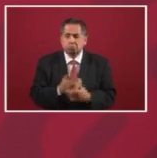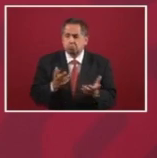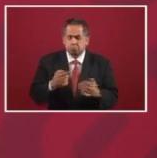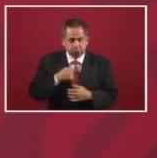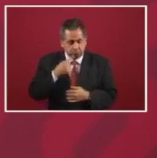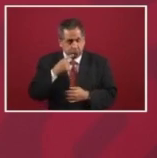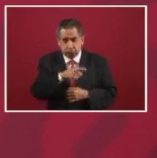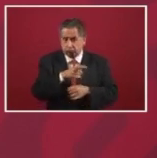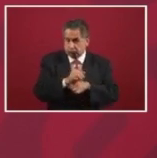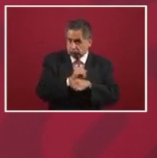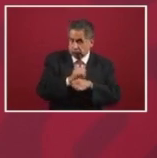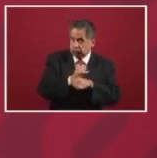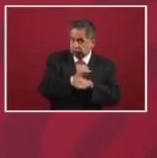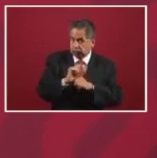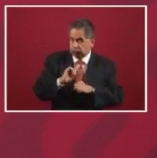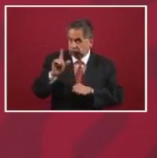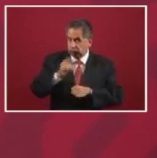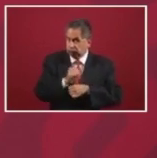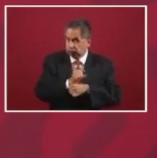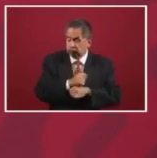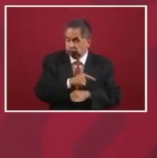que es un investigador